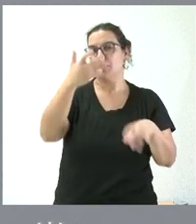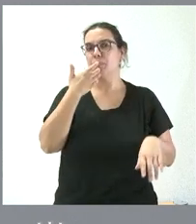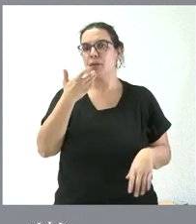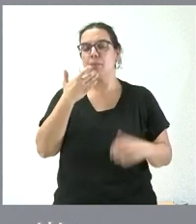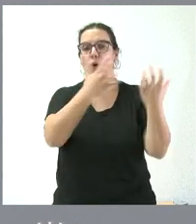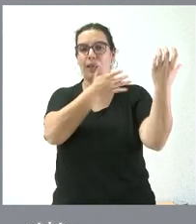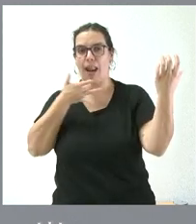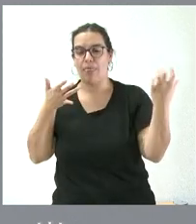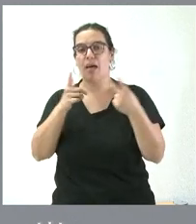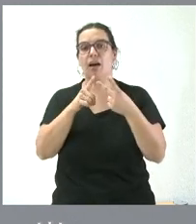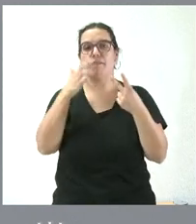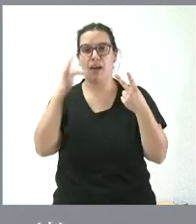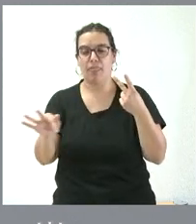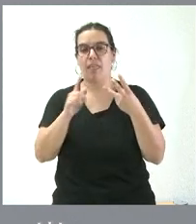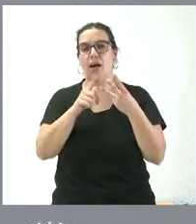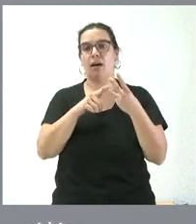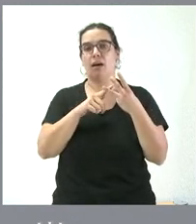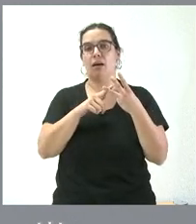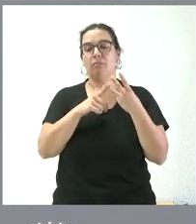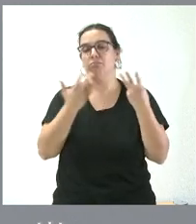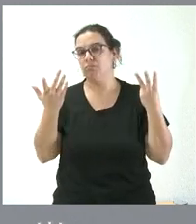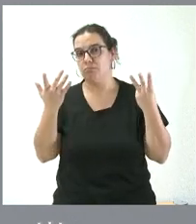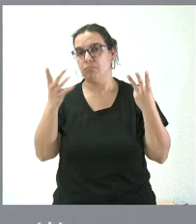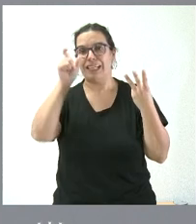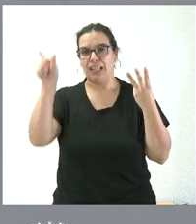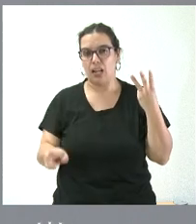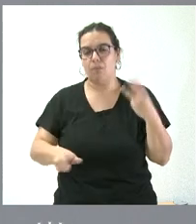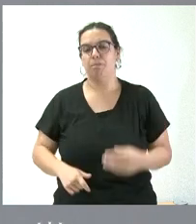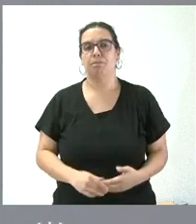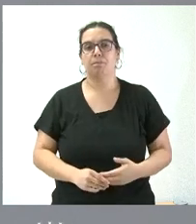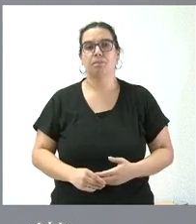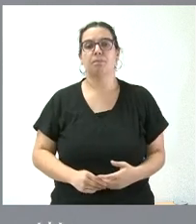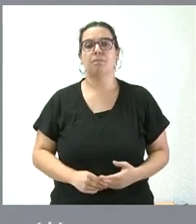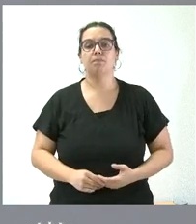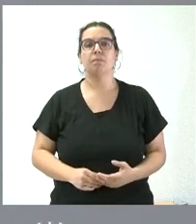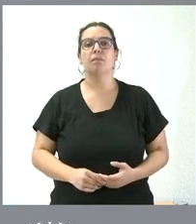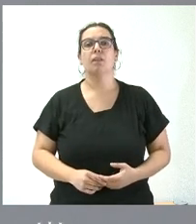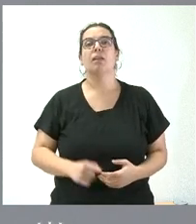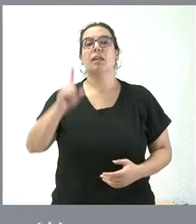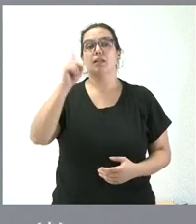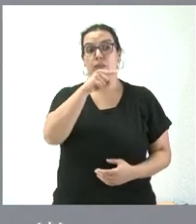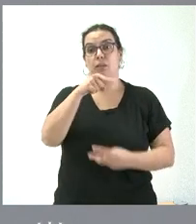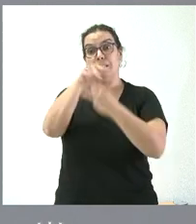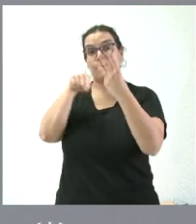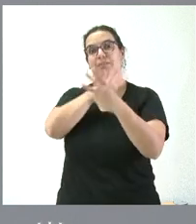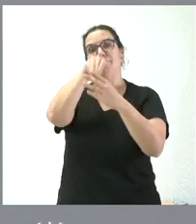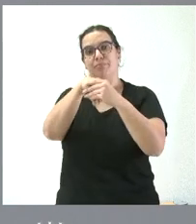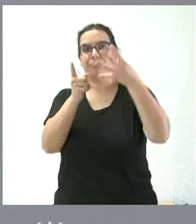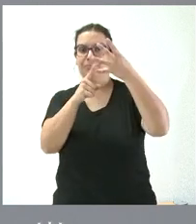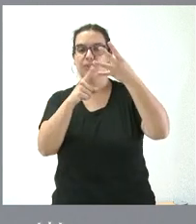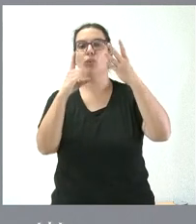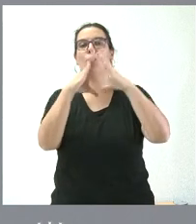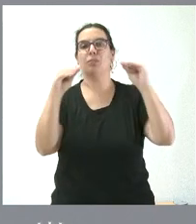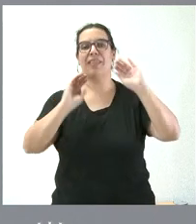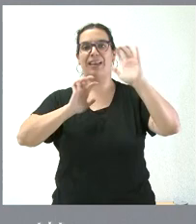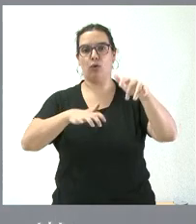Irlanda eh Francia o Italia a esto se incorpora la universidad de como les digo en este máster